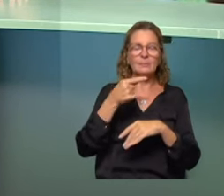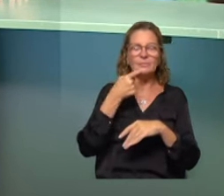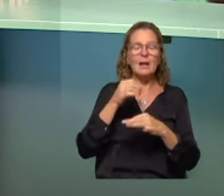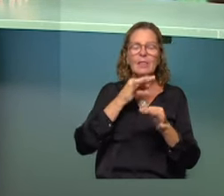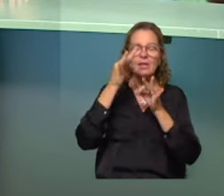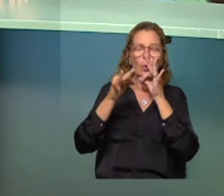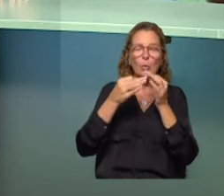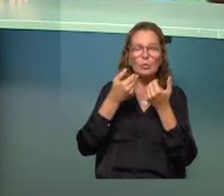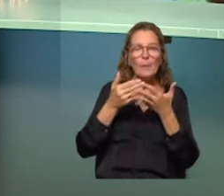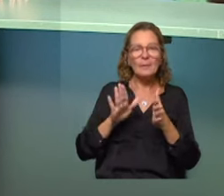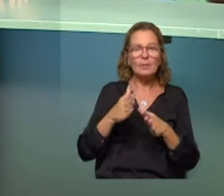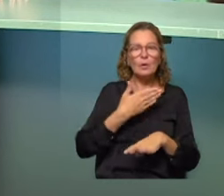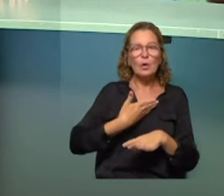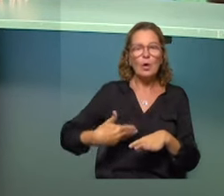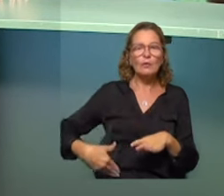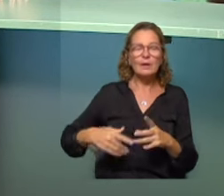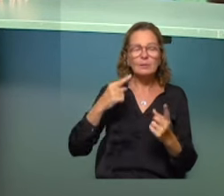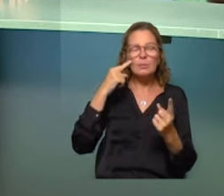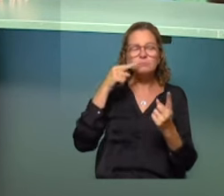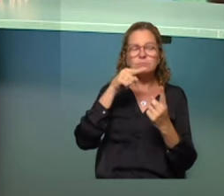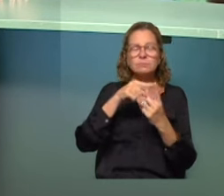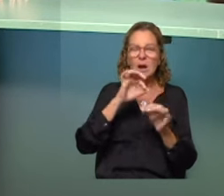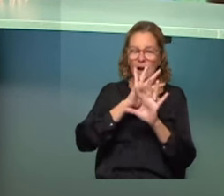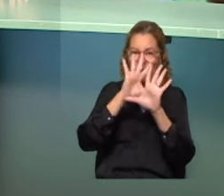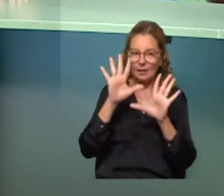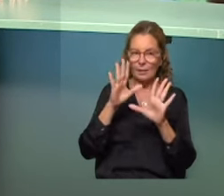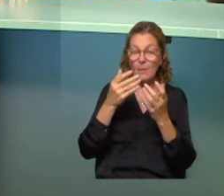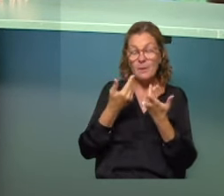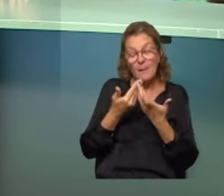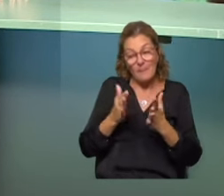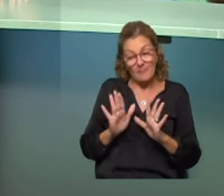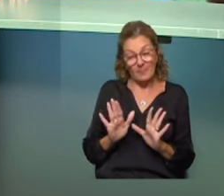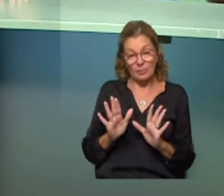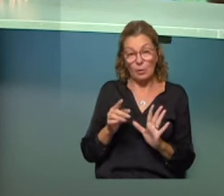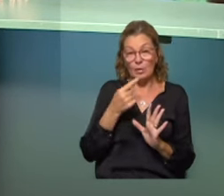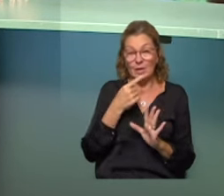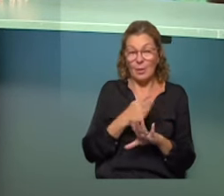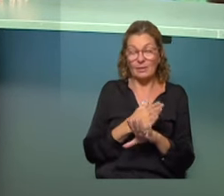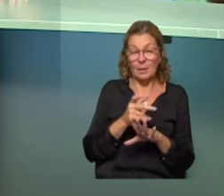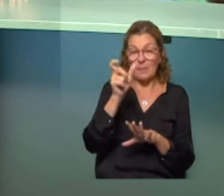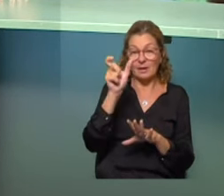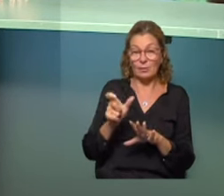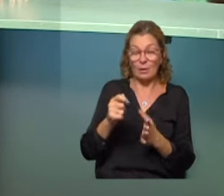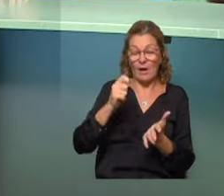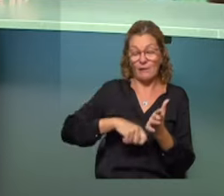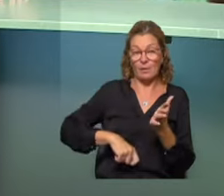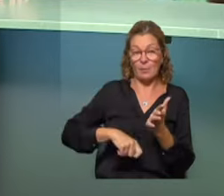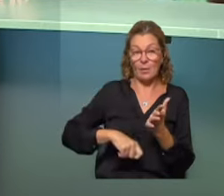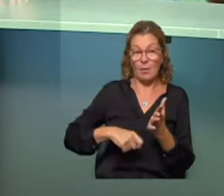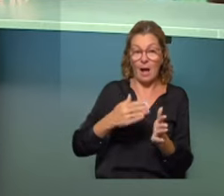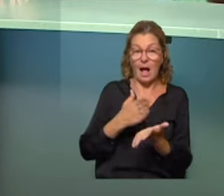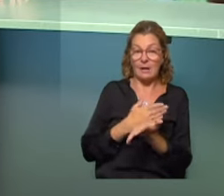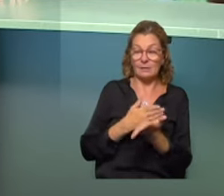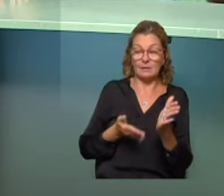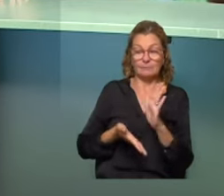su discurso dijo que el gobierno tiene un rumbo claro, pese a que al inicio de la gestión, así lo mencionó, hubo gente que le firmó una temprana